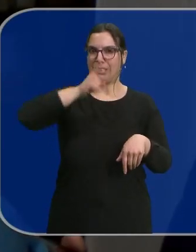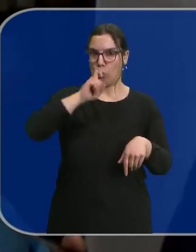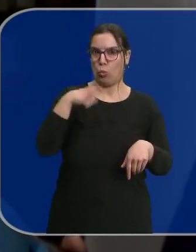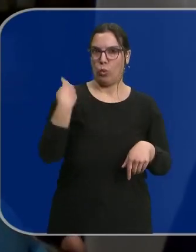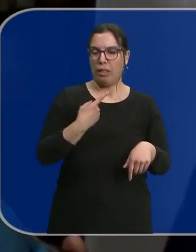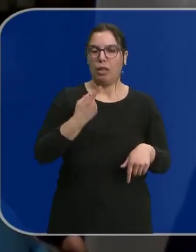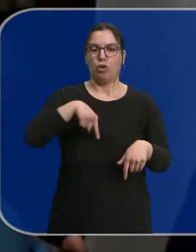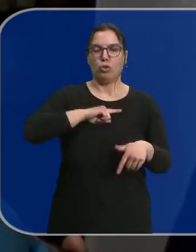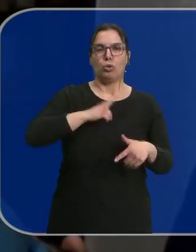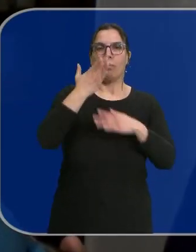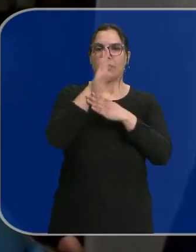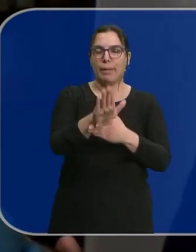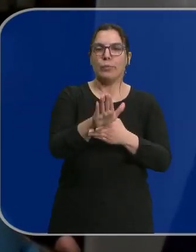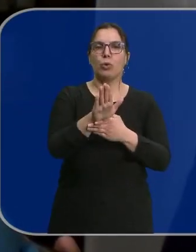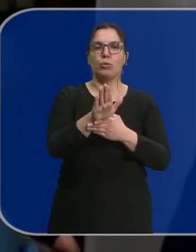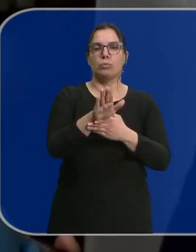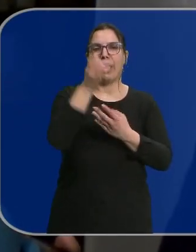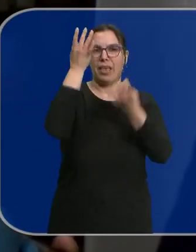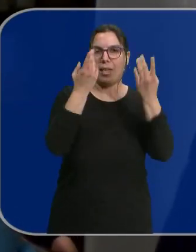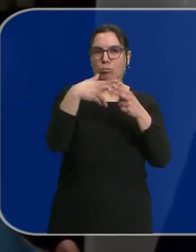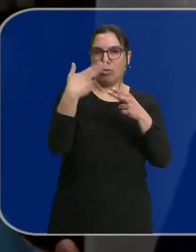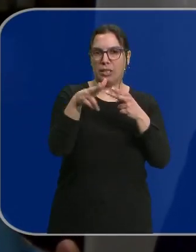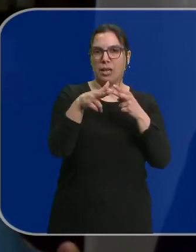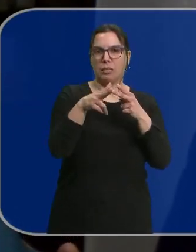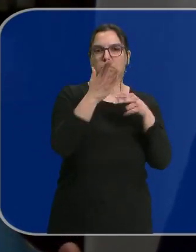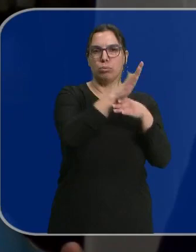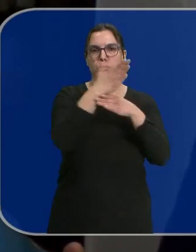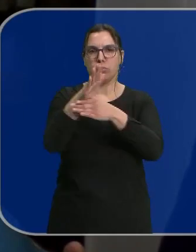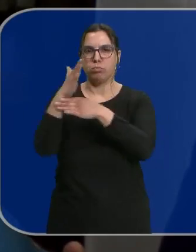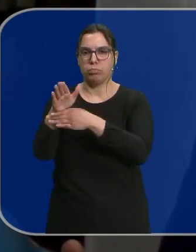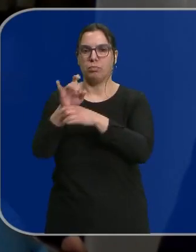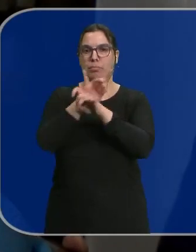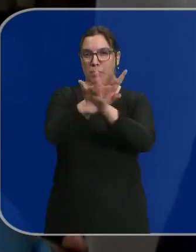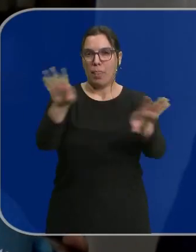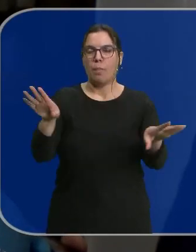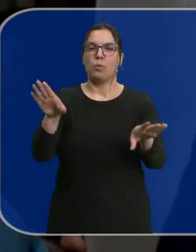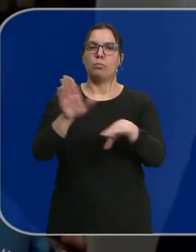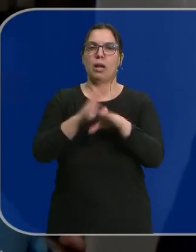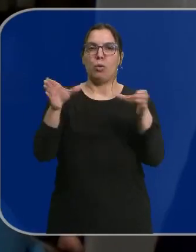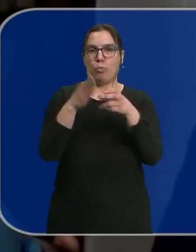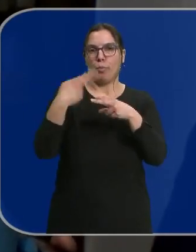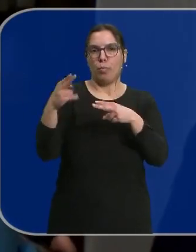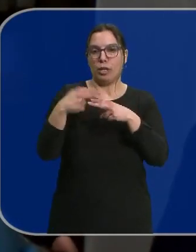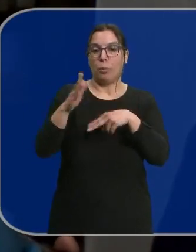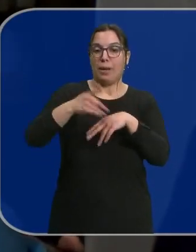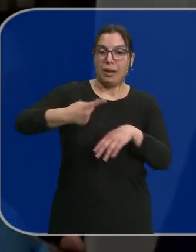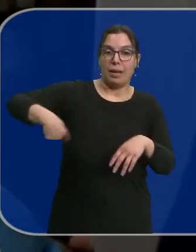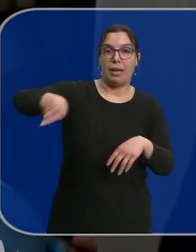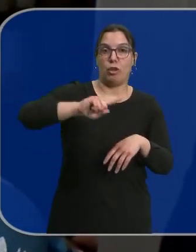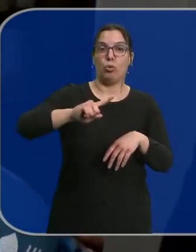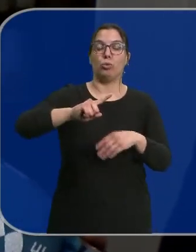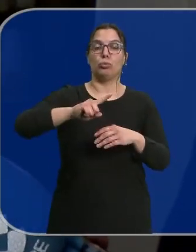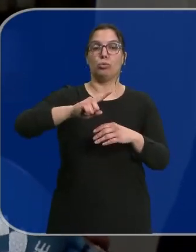desarrollamos o presentamos una serie de propuestas políticas que les hacemos llegar a los partidos para que